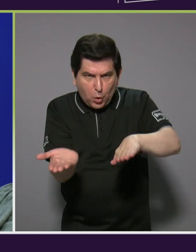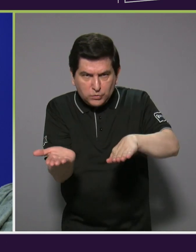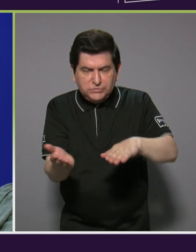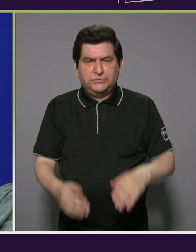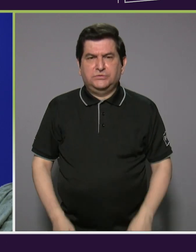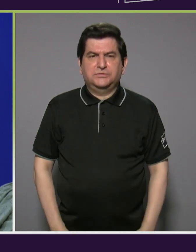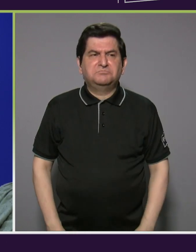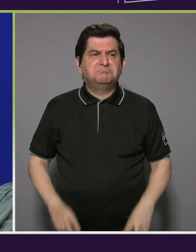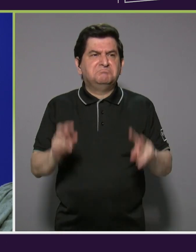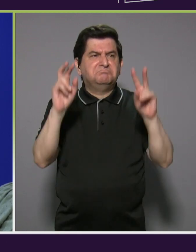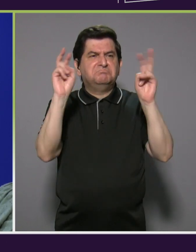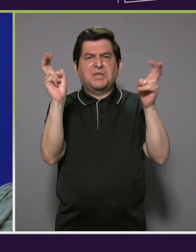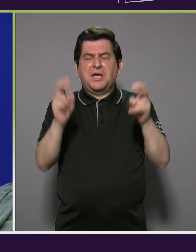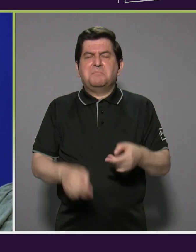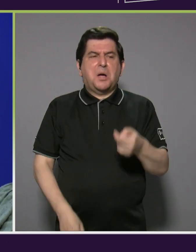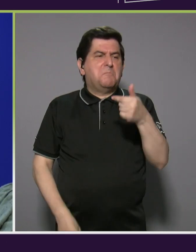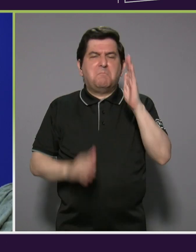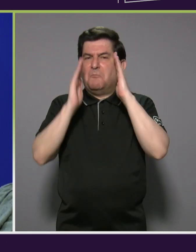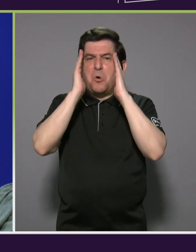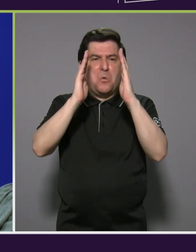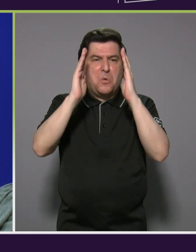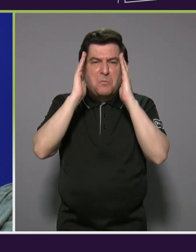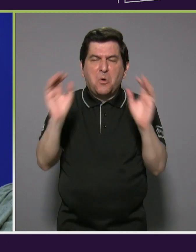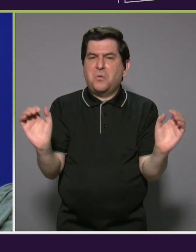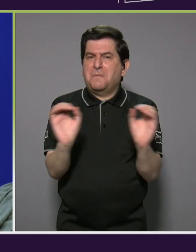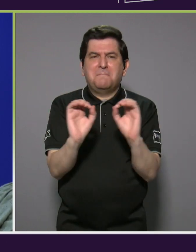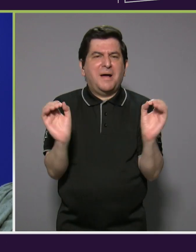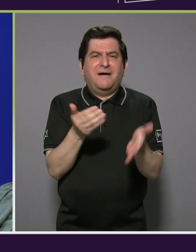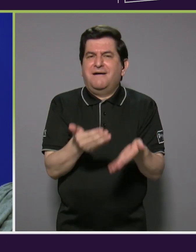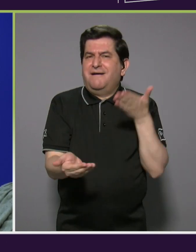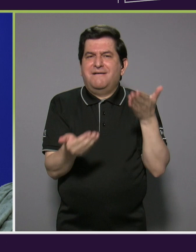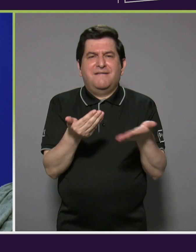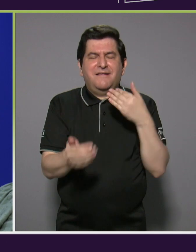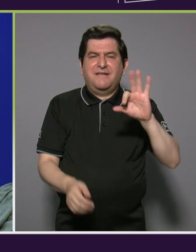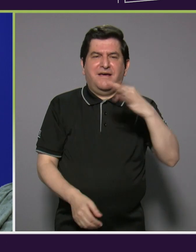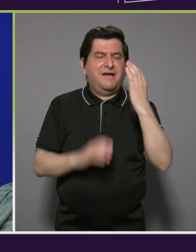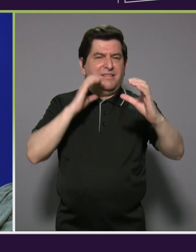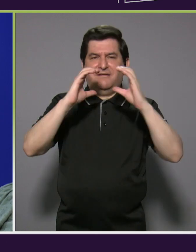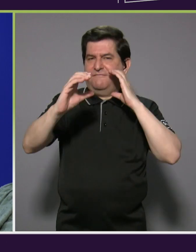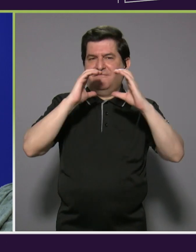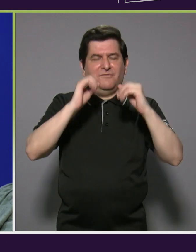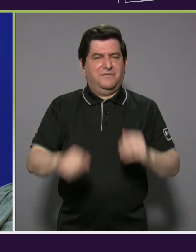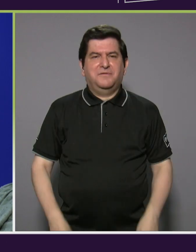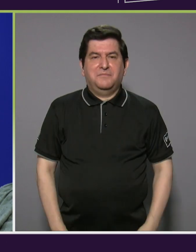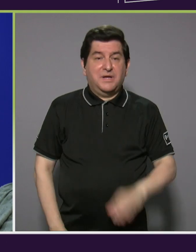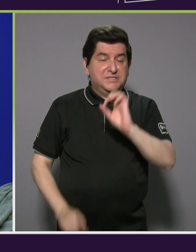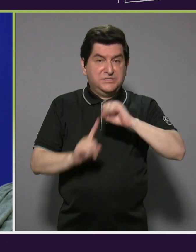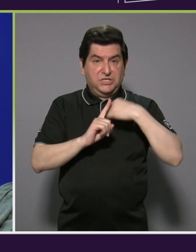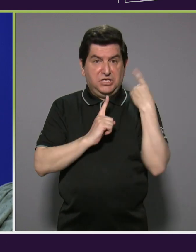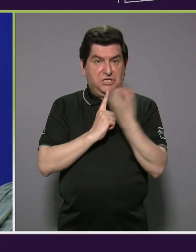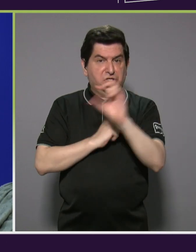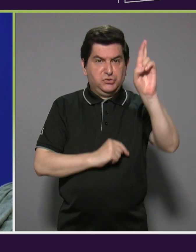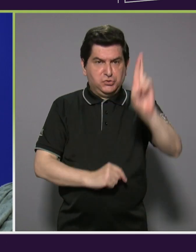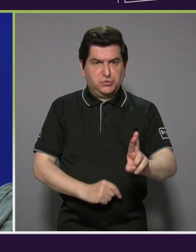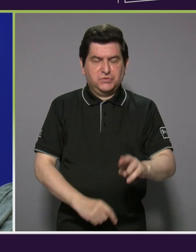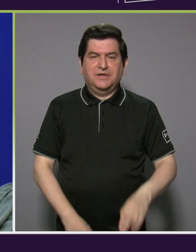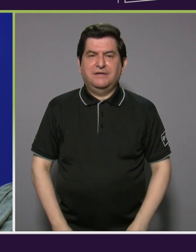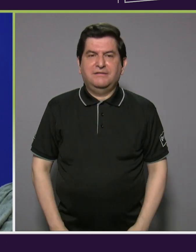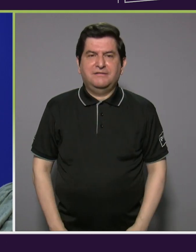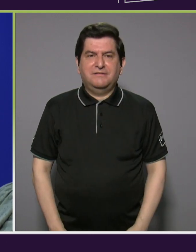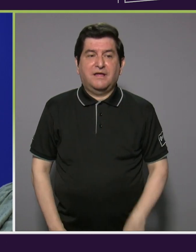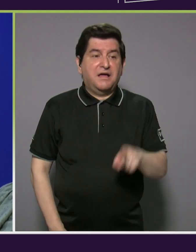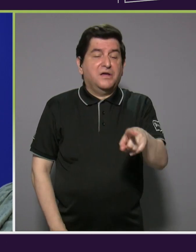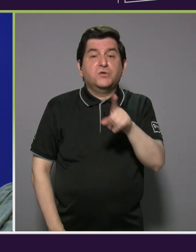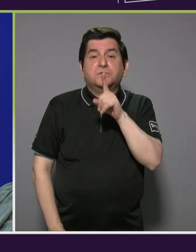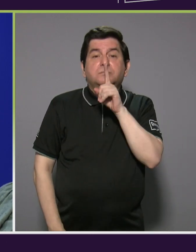sido un tema poco abordado, casi no abordado por los medios de comunicación y por la sociedad costarricense, la cual ha